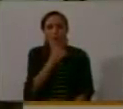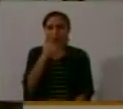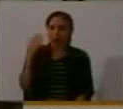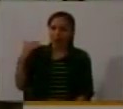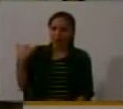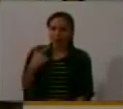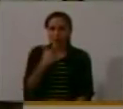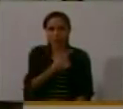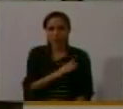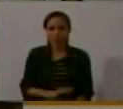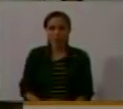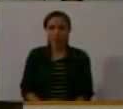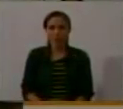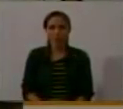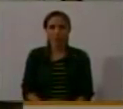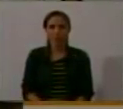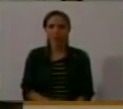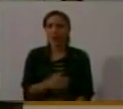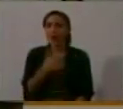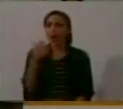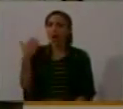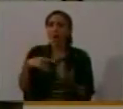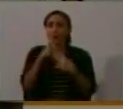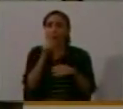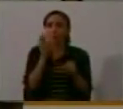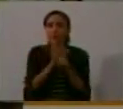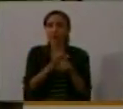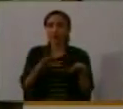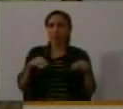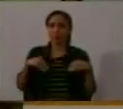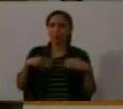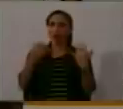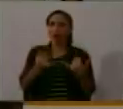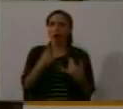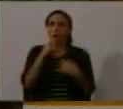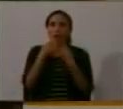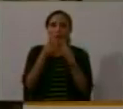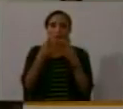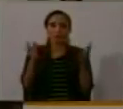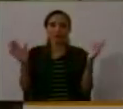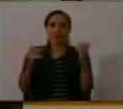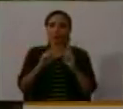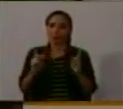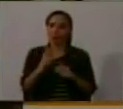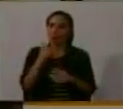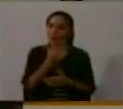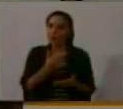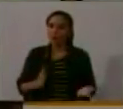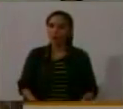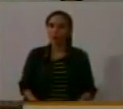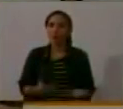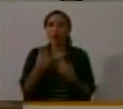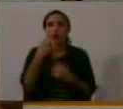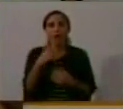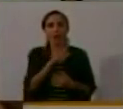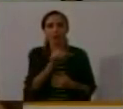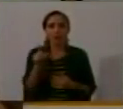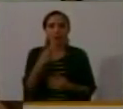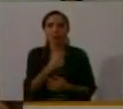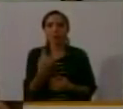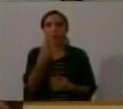29 de diciembre? ¿Eh? ¿Por qué no lo dijo el 30 de diciembre, el 31, el primero hubiese merecido? ¿Por qué no lo dijo?